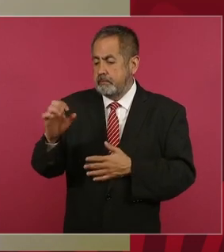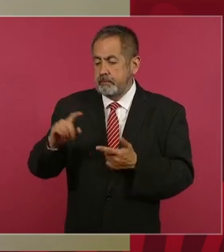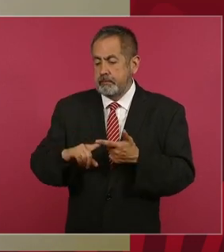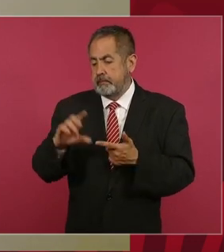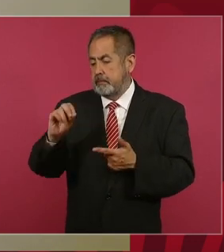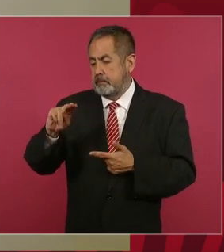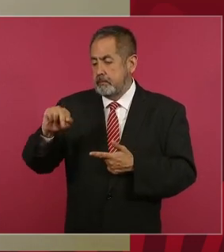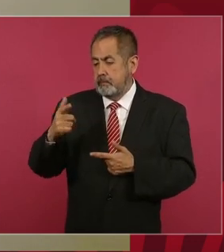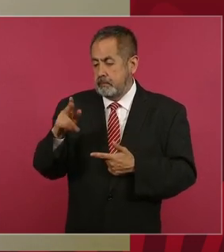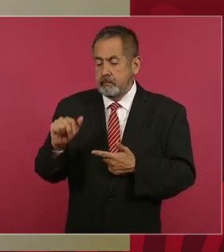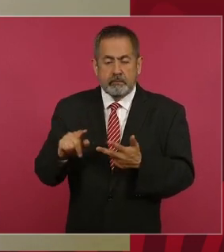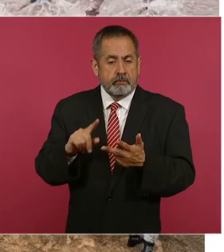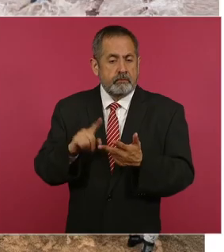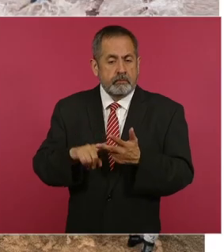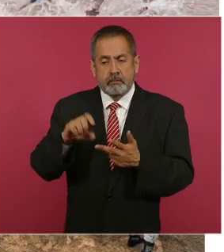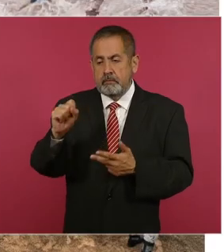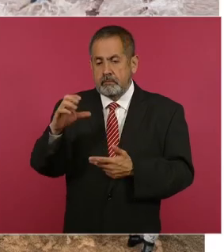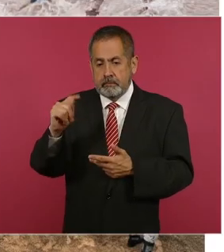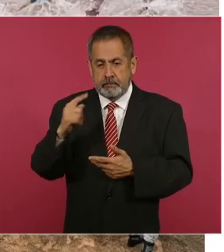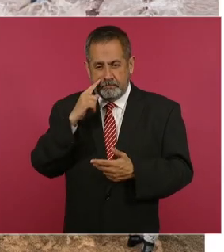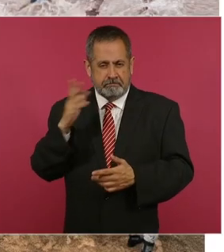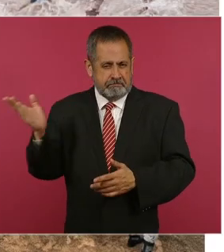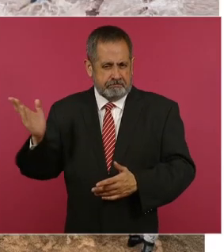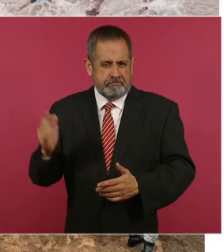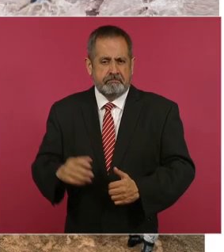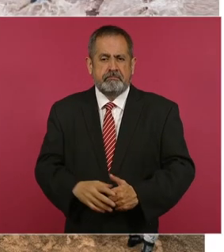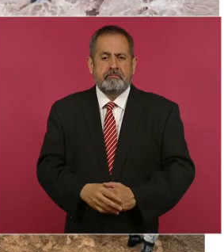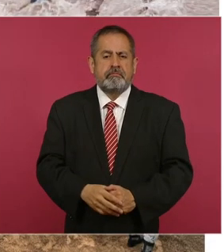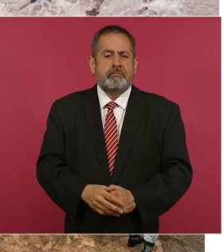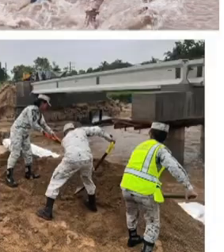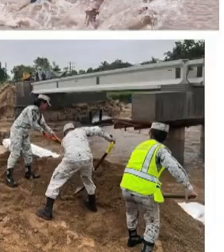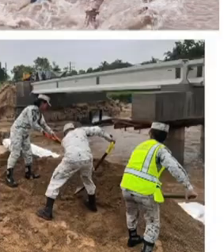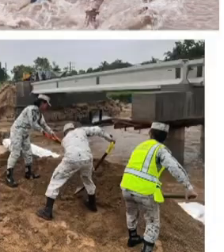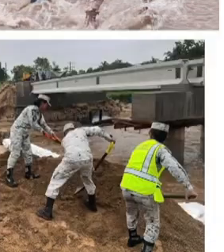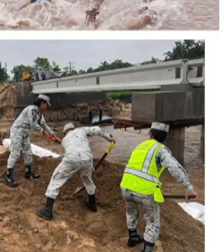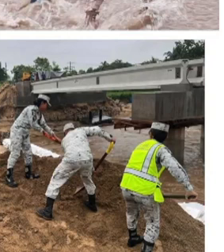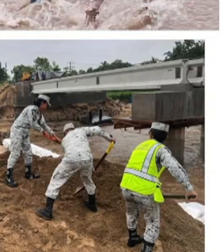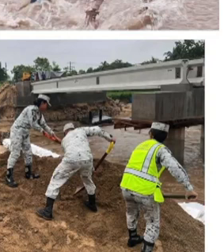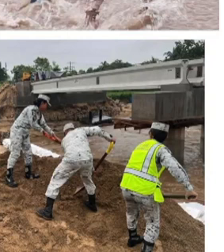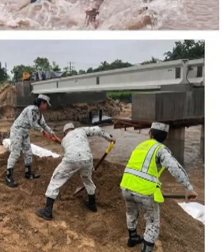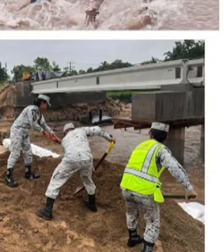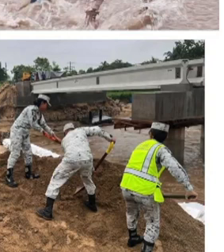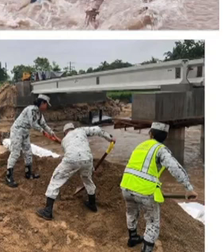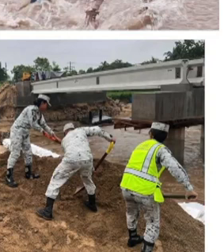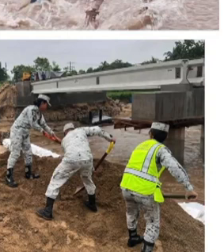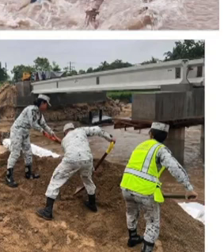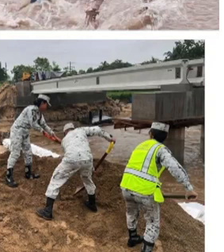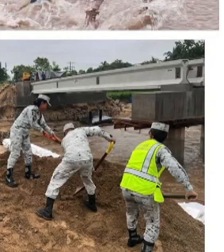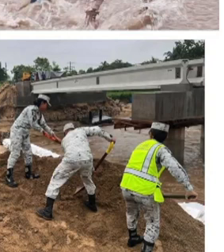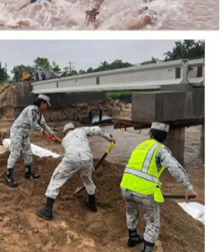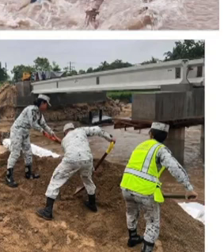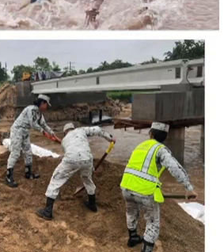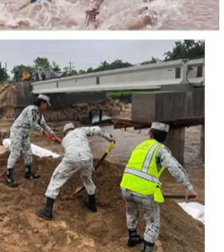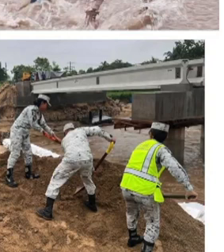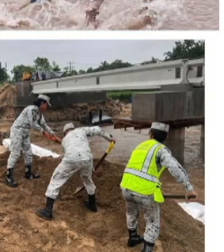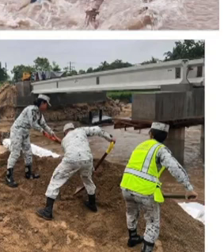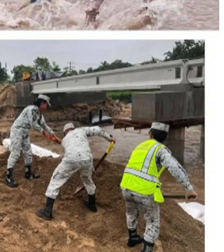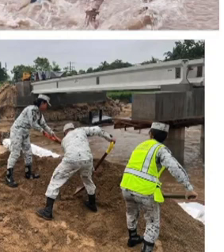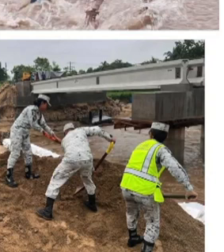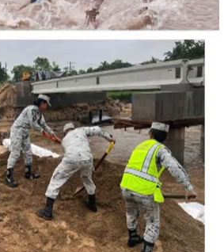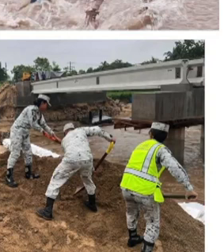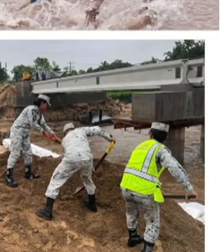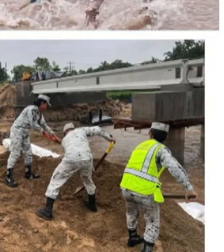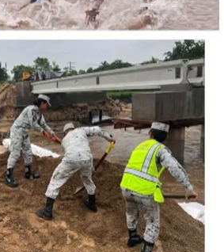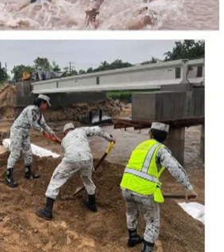y Comunicaciones y Transportes, cuenta con los siguientes recursos para la atención a las